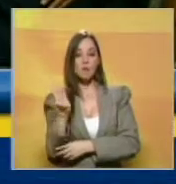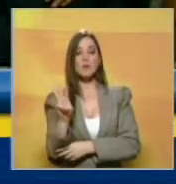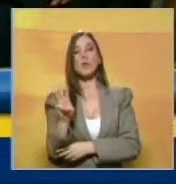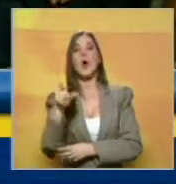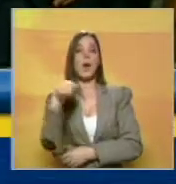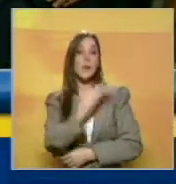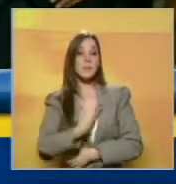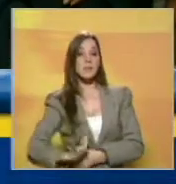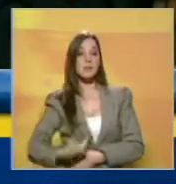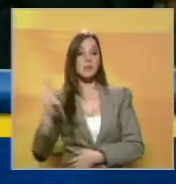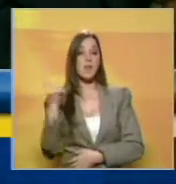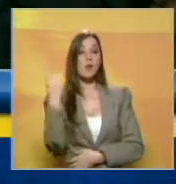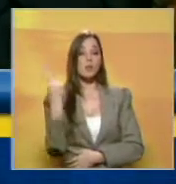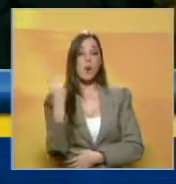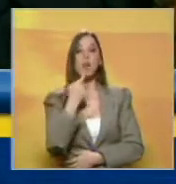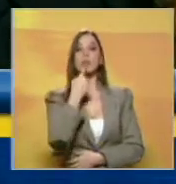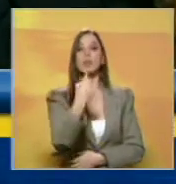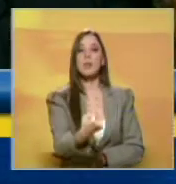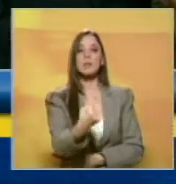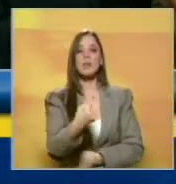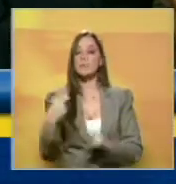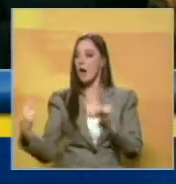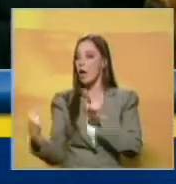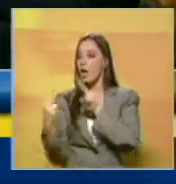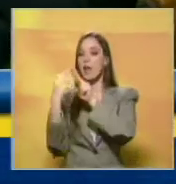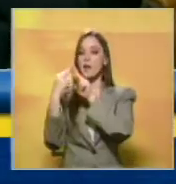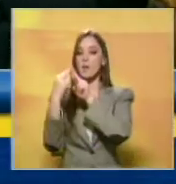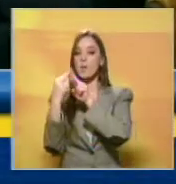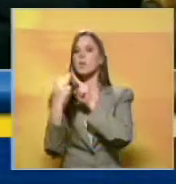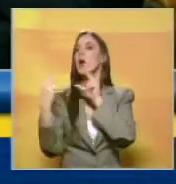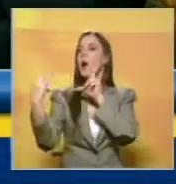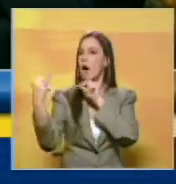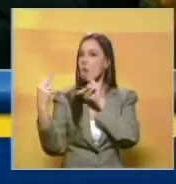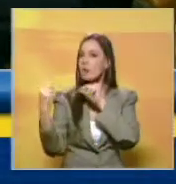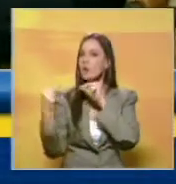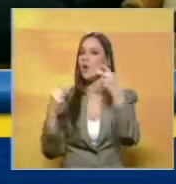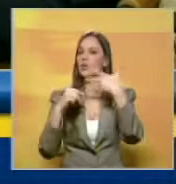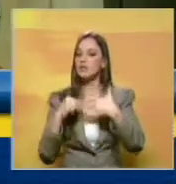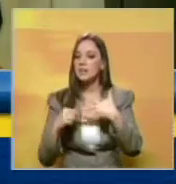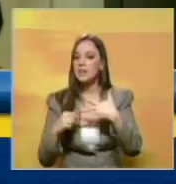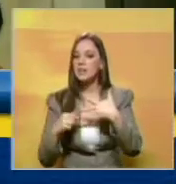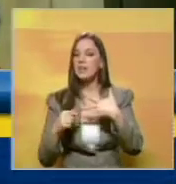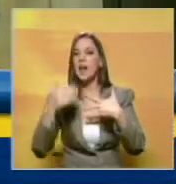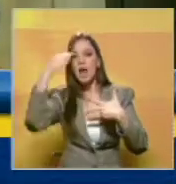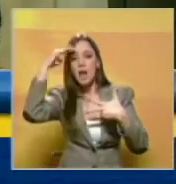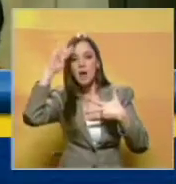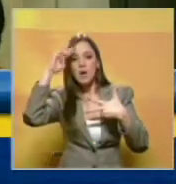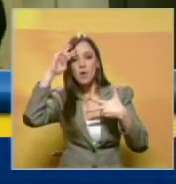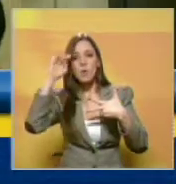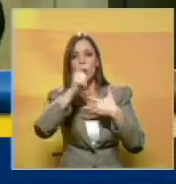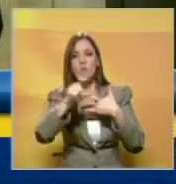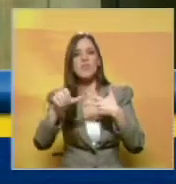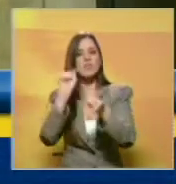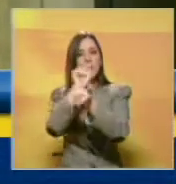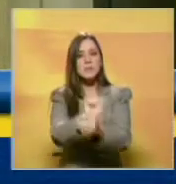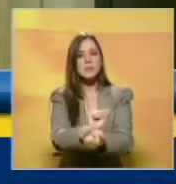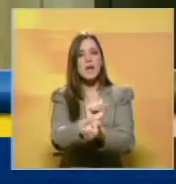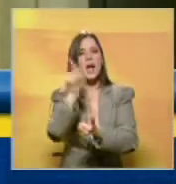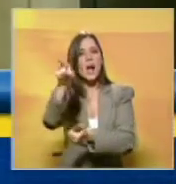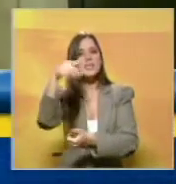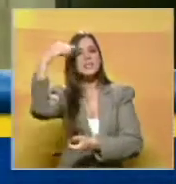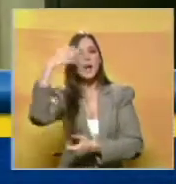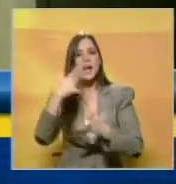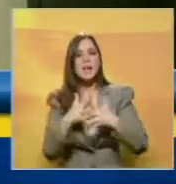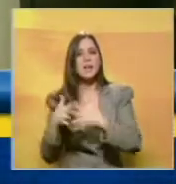presidente uruguayo reveló que en el encuentro mencionó la situación de 3 agentes cubanos que están detenidos en cárceles estadounidenses